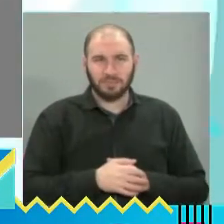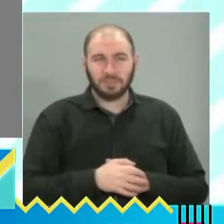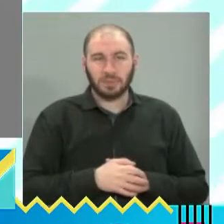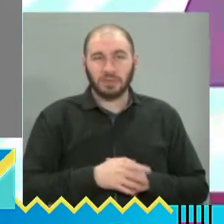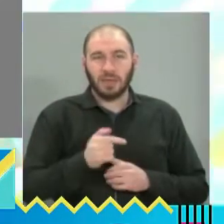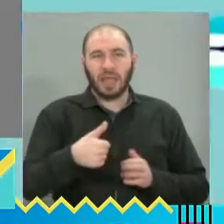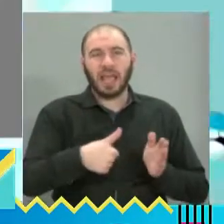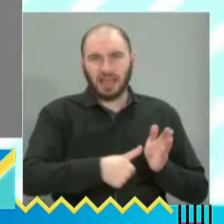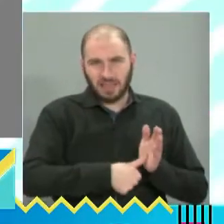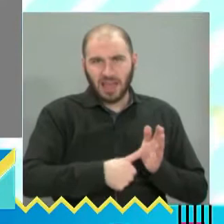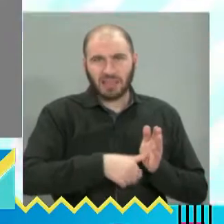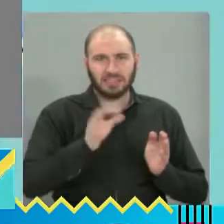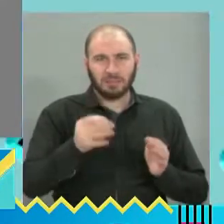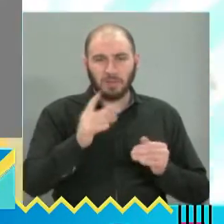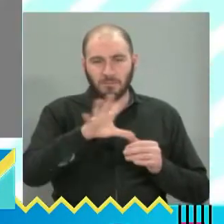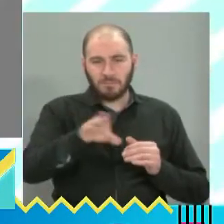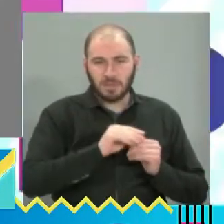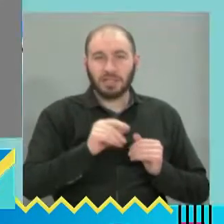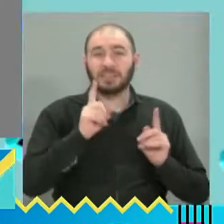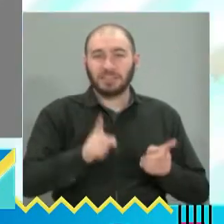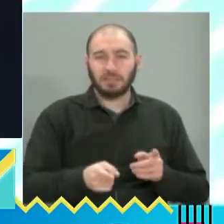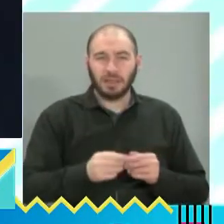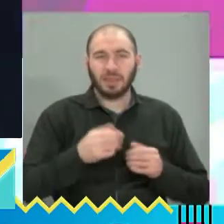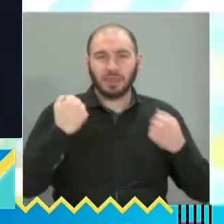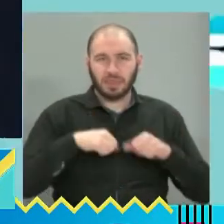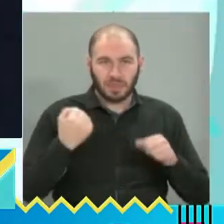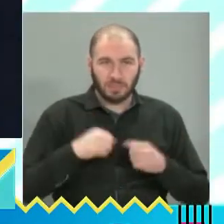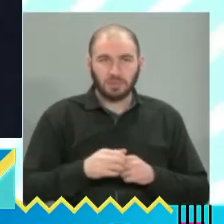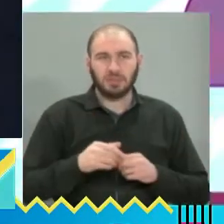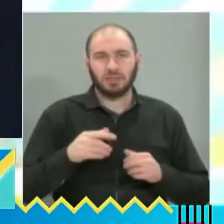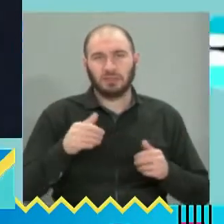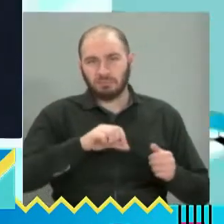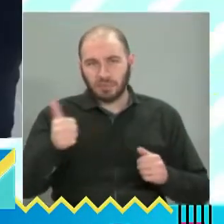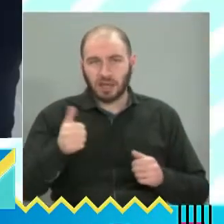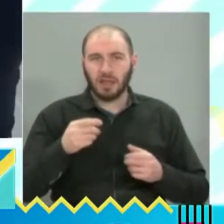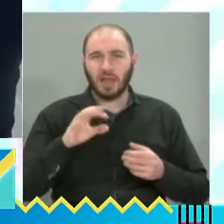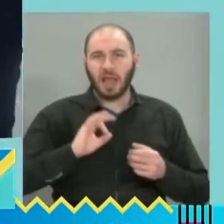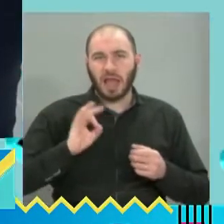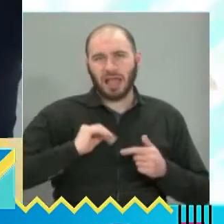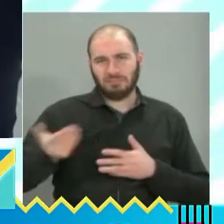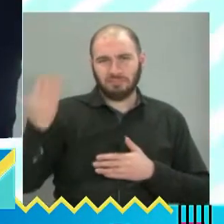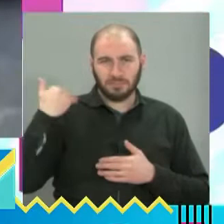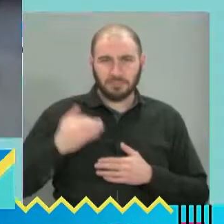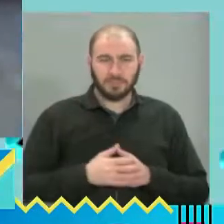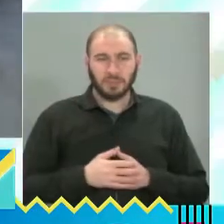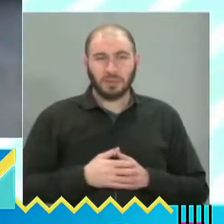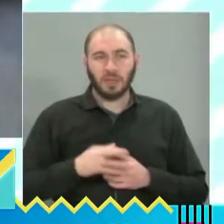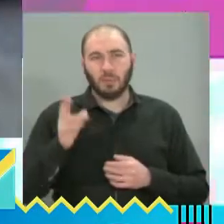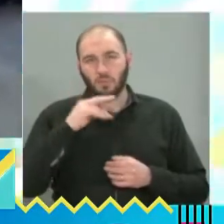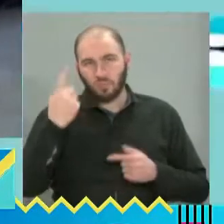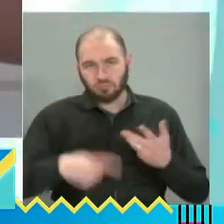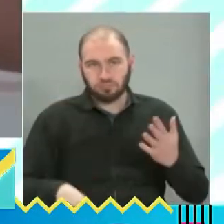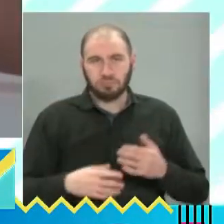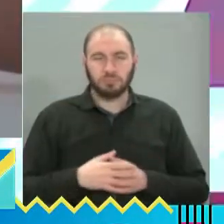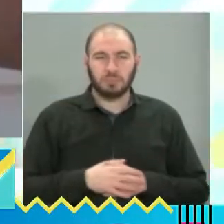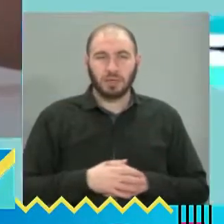haber identificación con las figuras, como así lo había también con el deporte y con el éxito a través en décadas pasadas, con la feminidad,